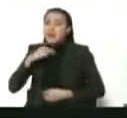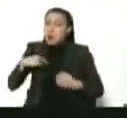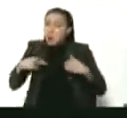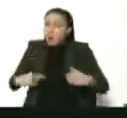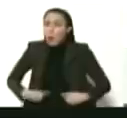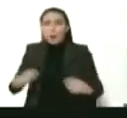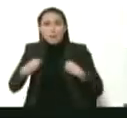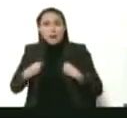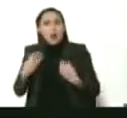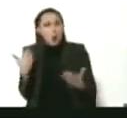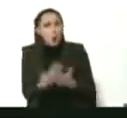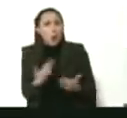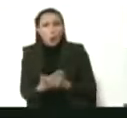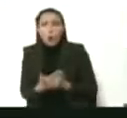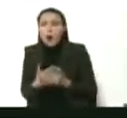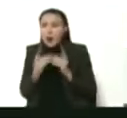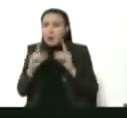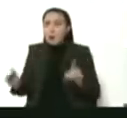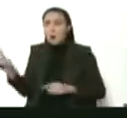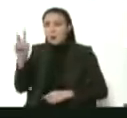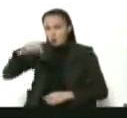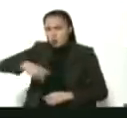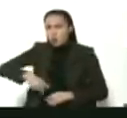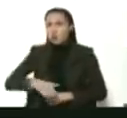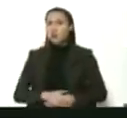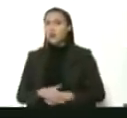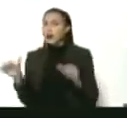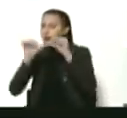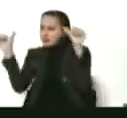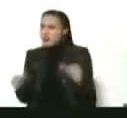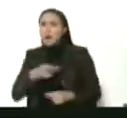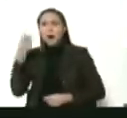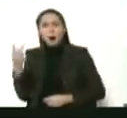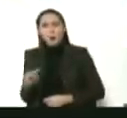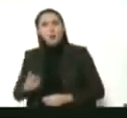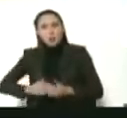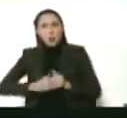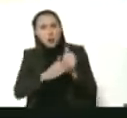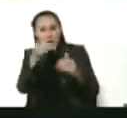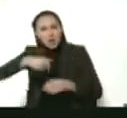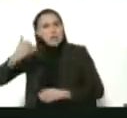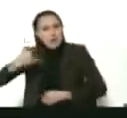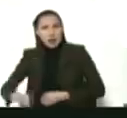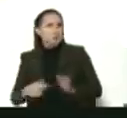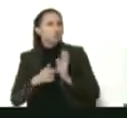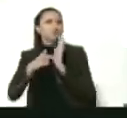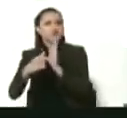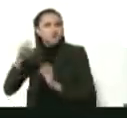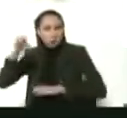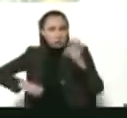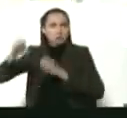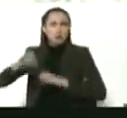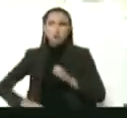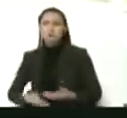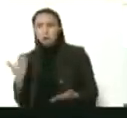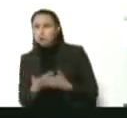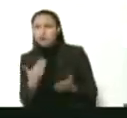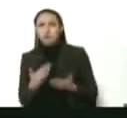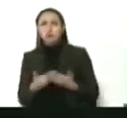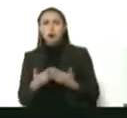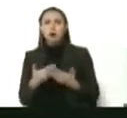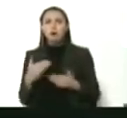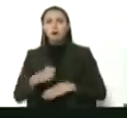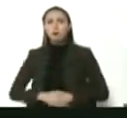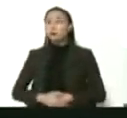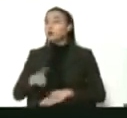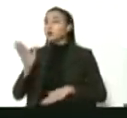gran prueba a la democracia venezolana, al sistema político, al liderazgo venezolano. Ha sido una gran prueba.